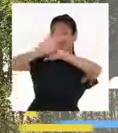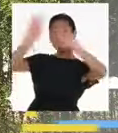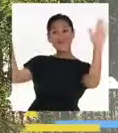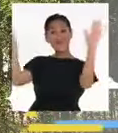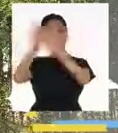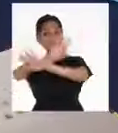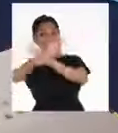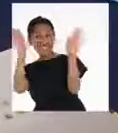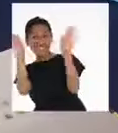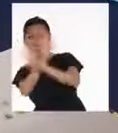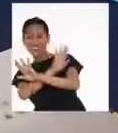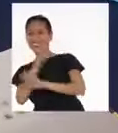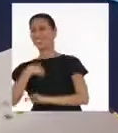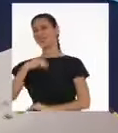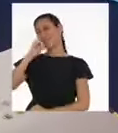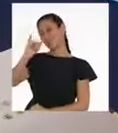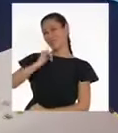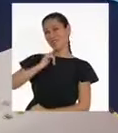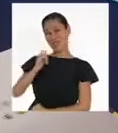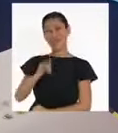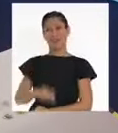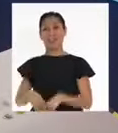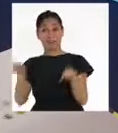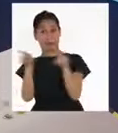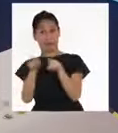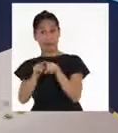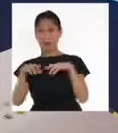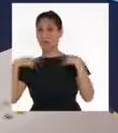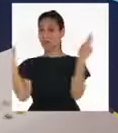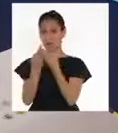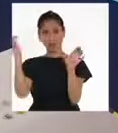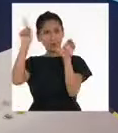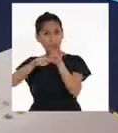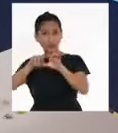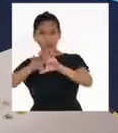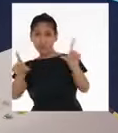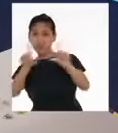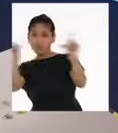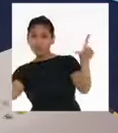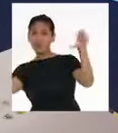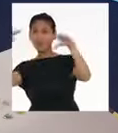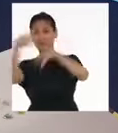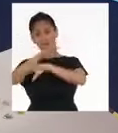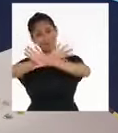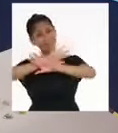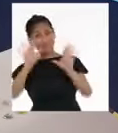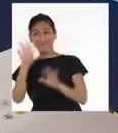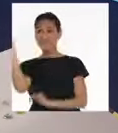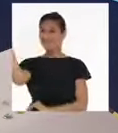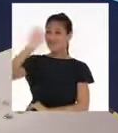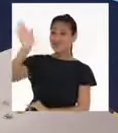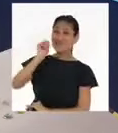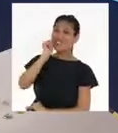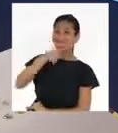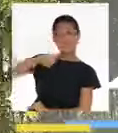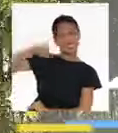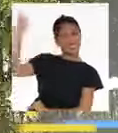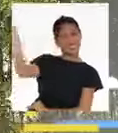estimado! ¡Y yo también debo conectarme a la reunión! ¡Desconectaré la red, Valentín! ¡Nos vemos mañana!